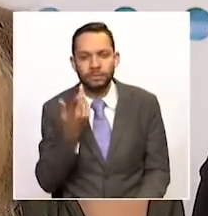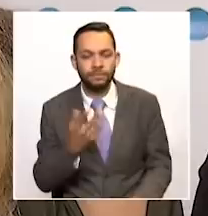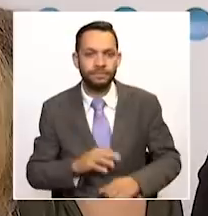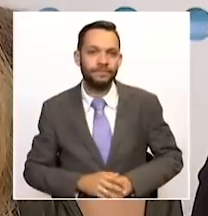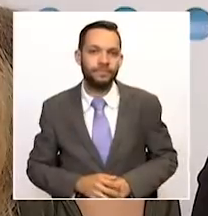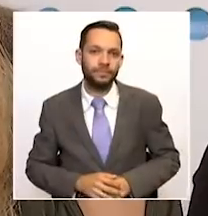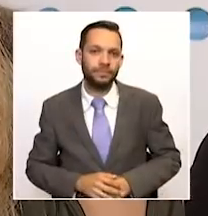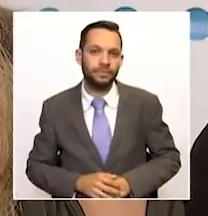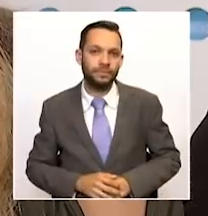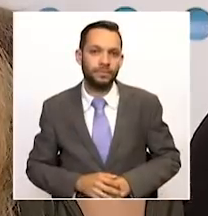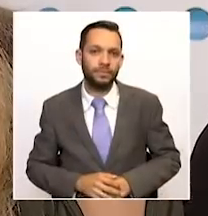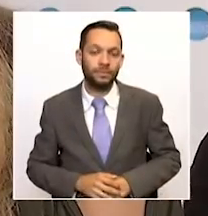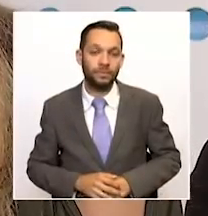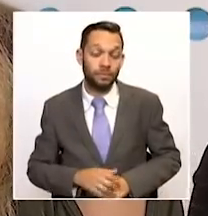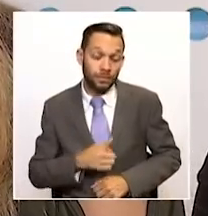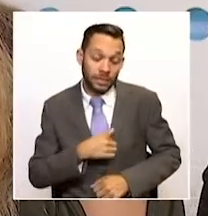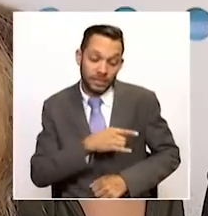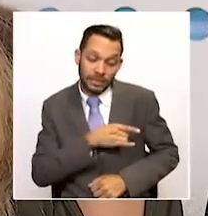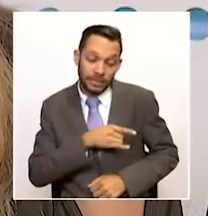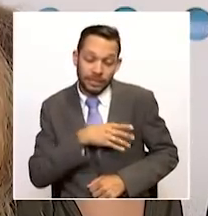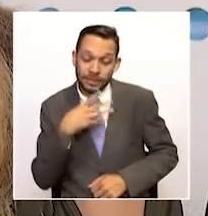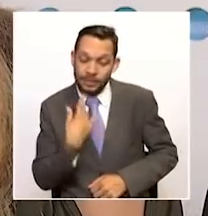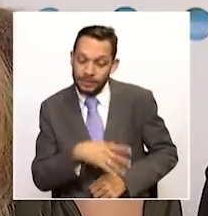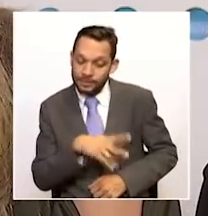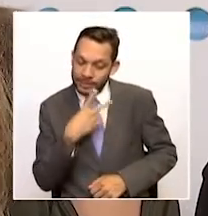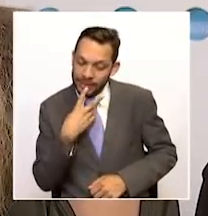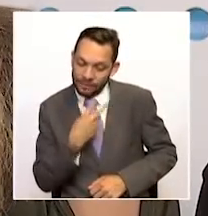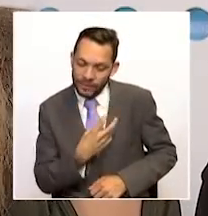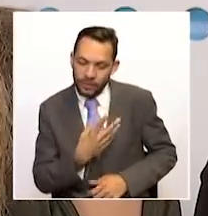y eso para mí es muy duro total